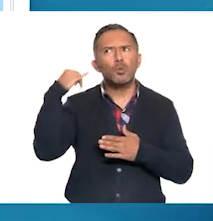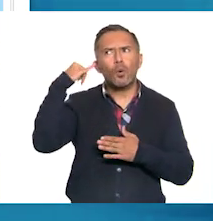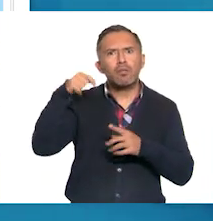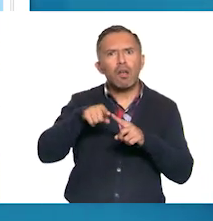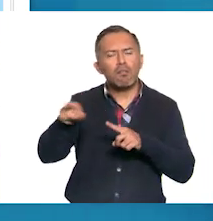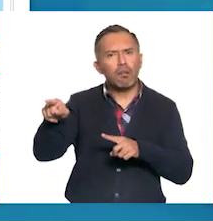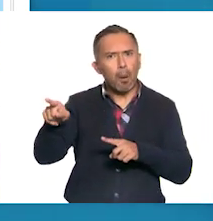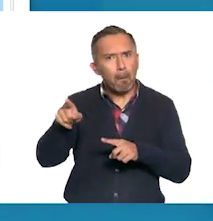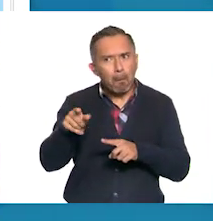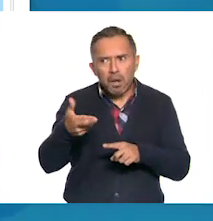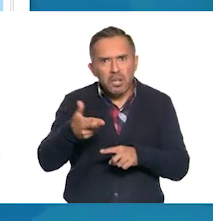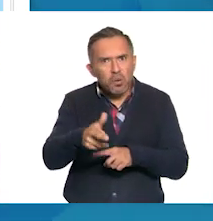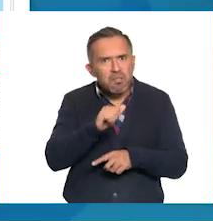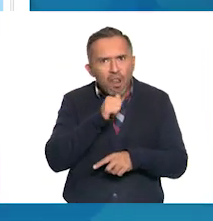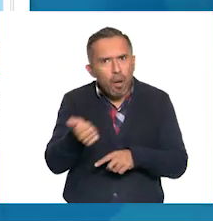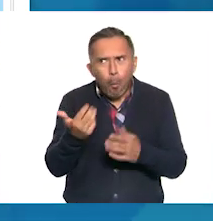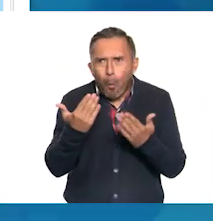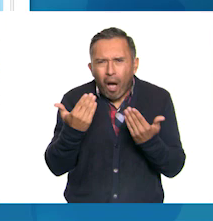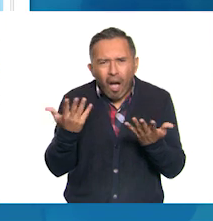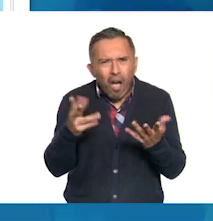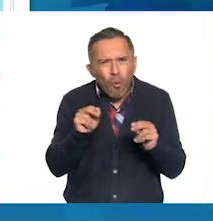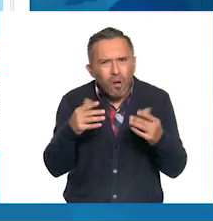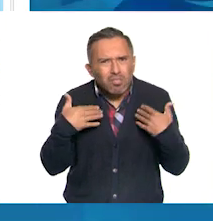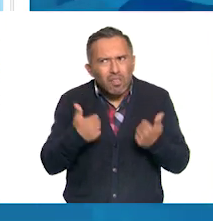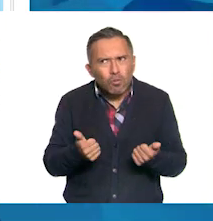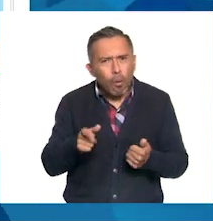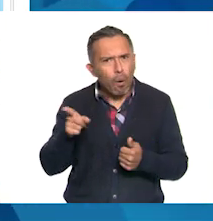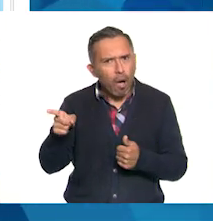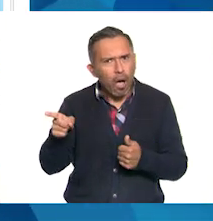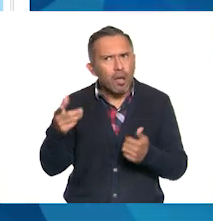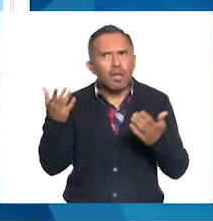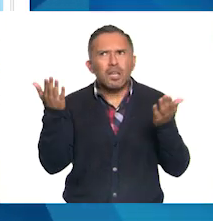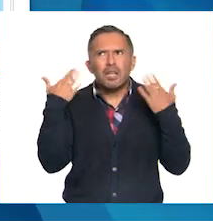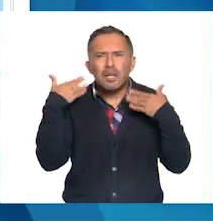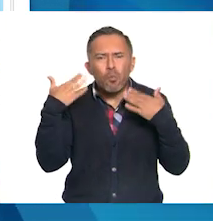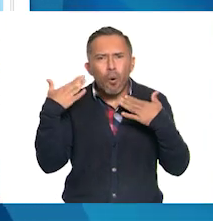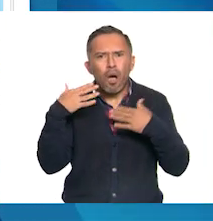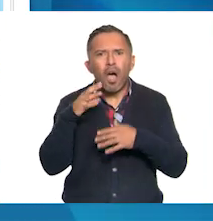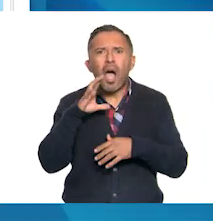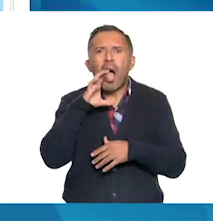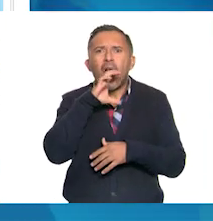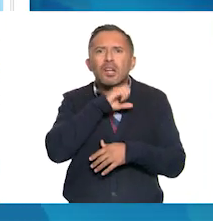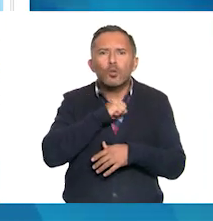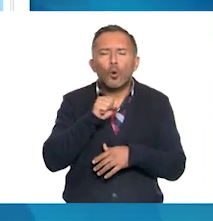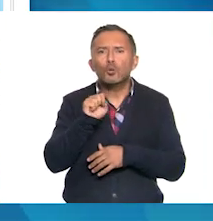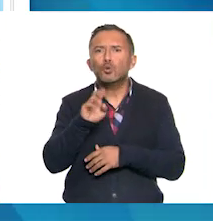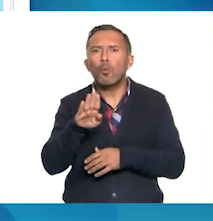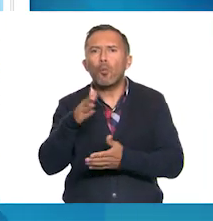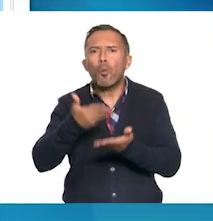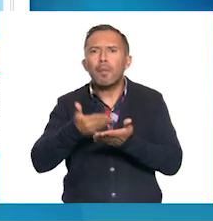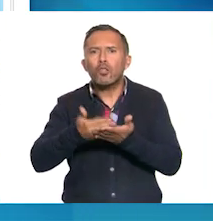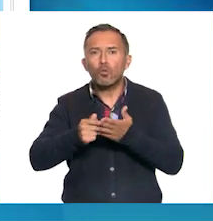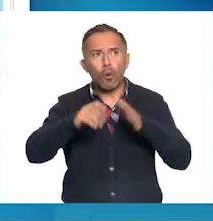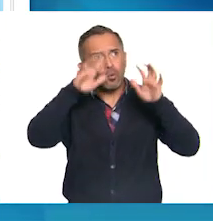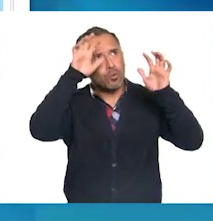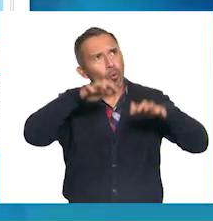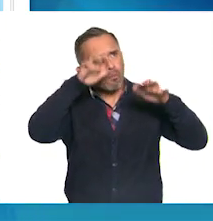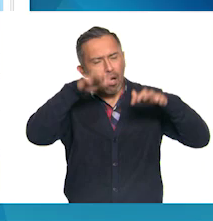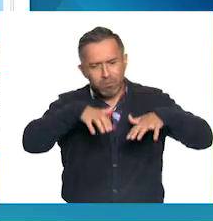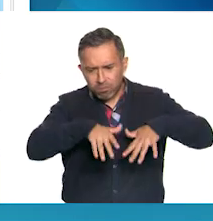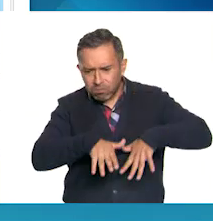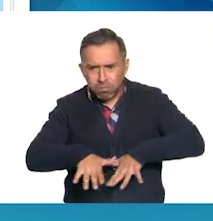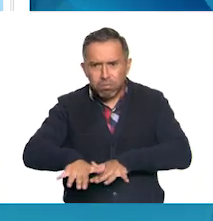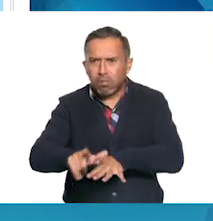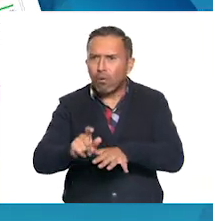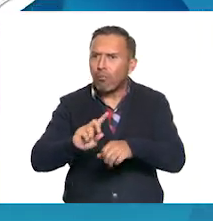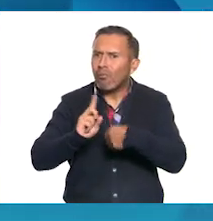ríos? ¡Ay, no entiendo! Si el clima es cálido subhúmedo, ¿a dónde se va el agua de la lluvia? Este